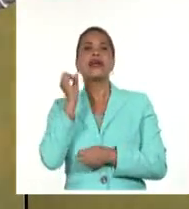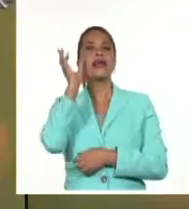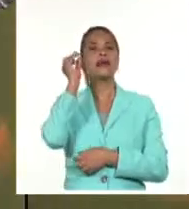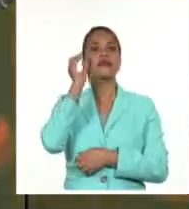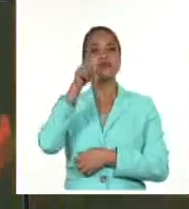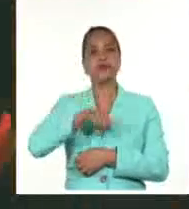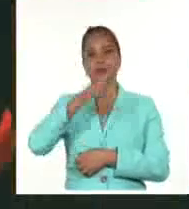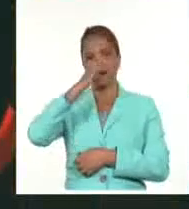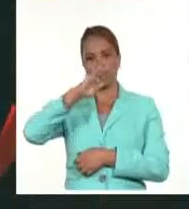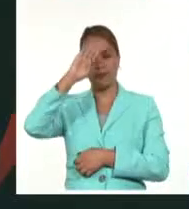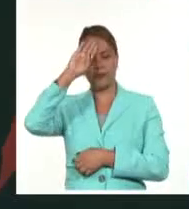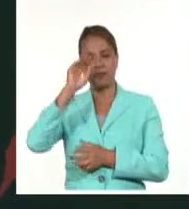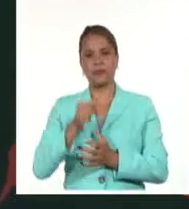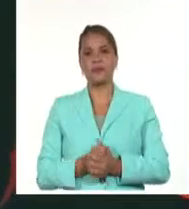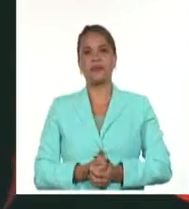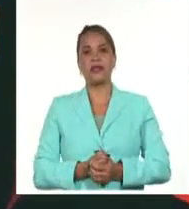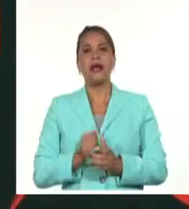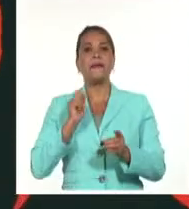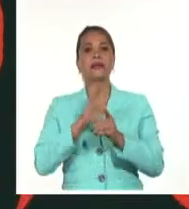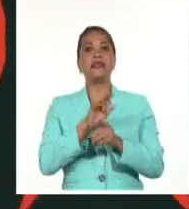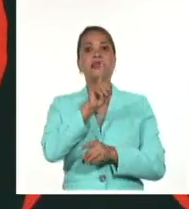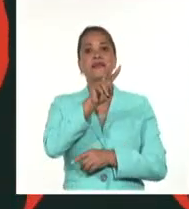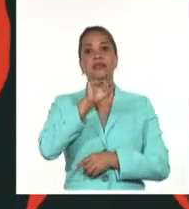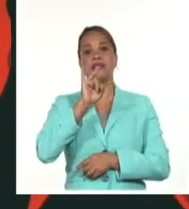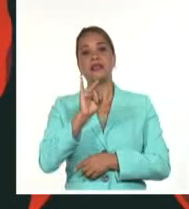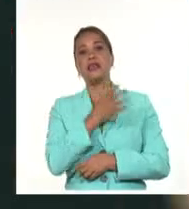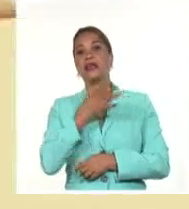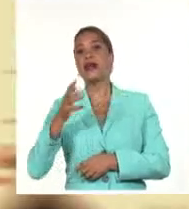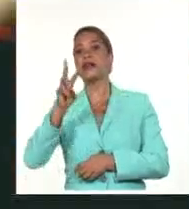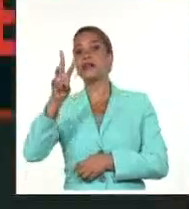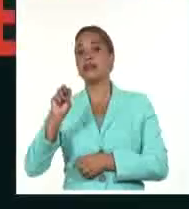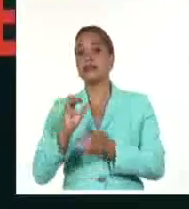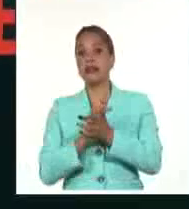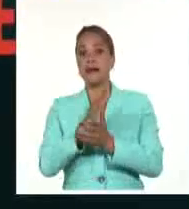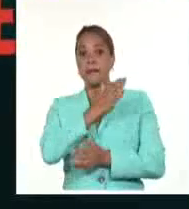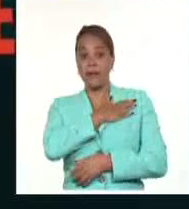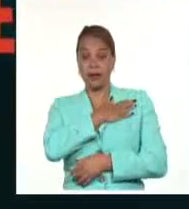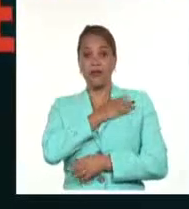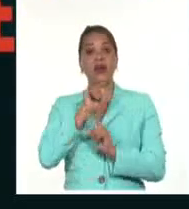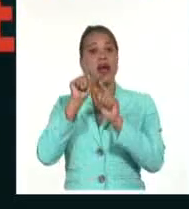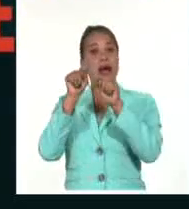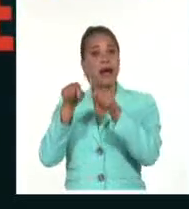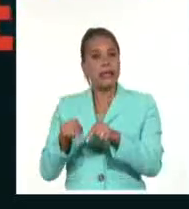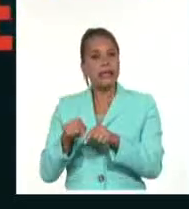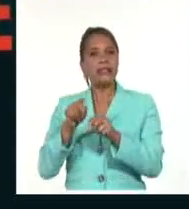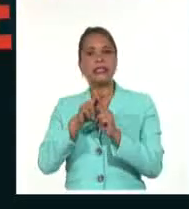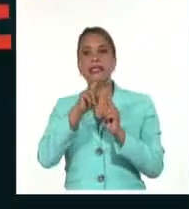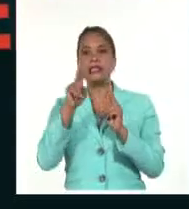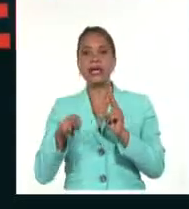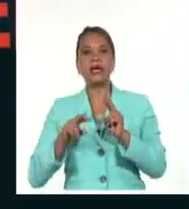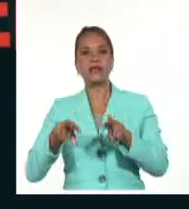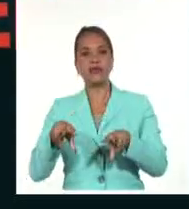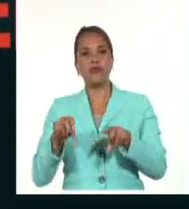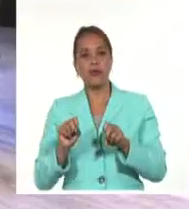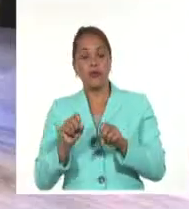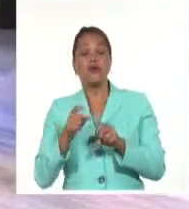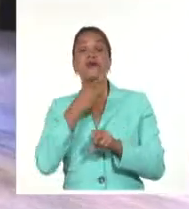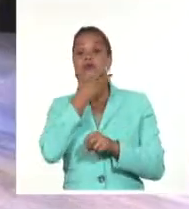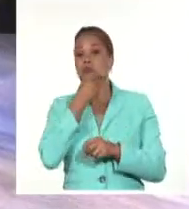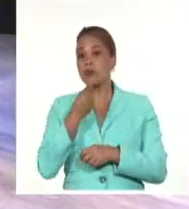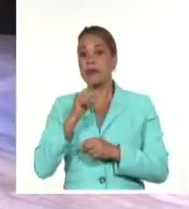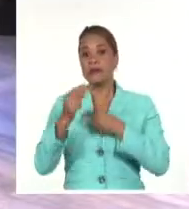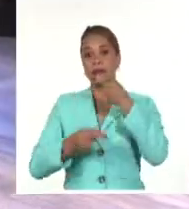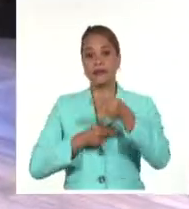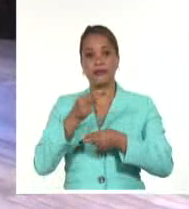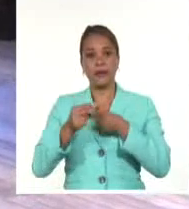país del 27 al 30 de marzo la ciudad cubana de los parques acoge la décimo segunda edición del festival nacional de